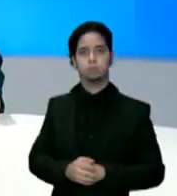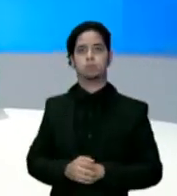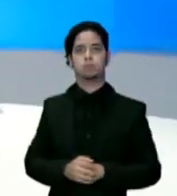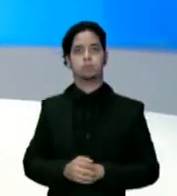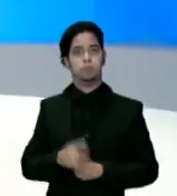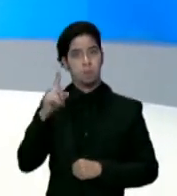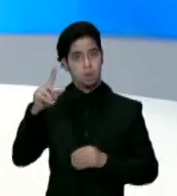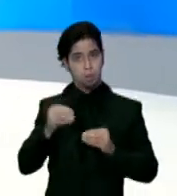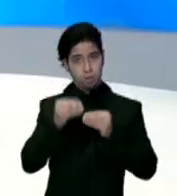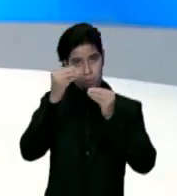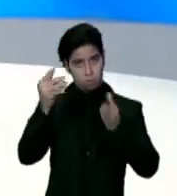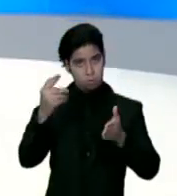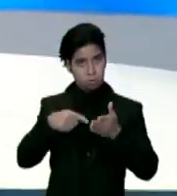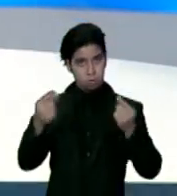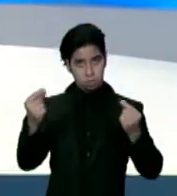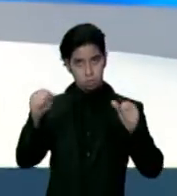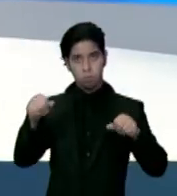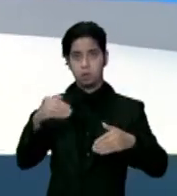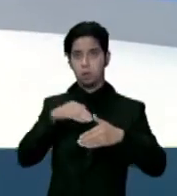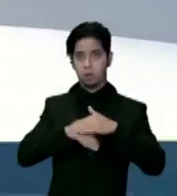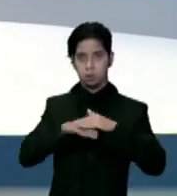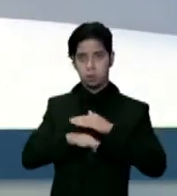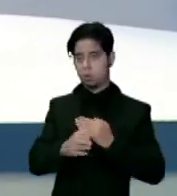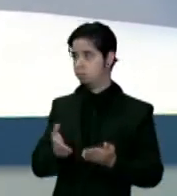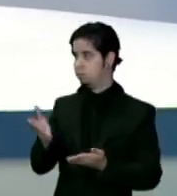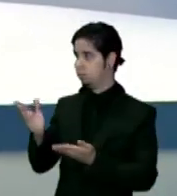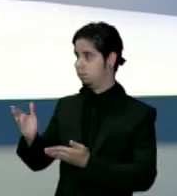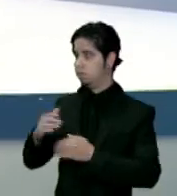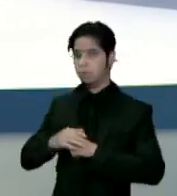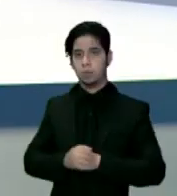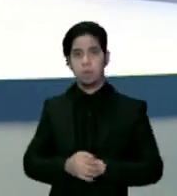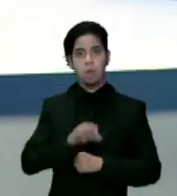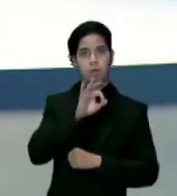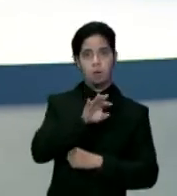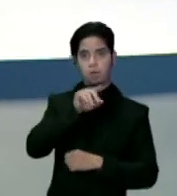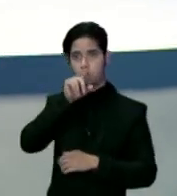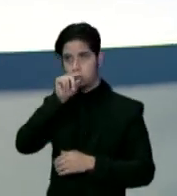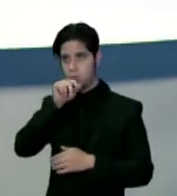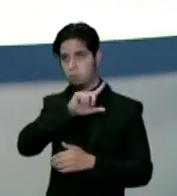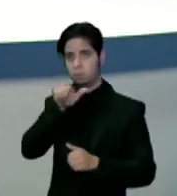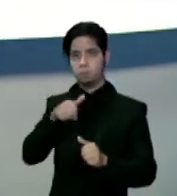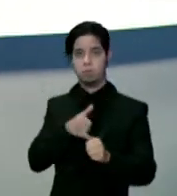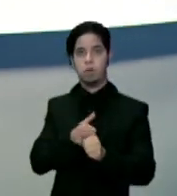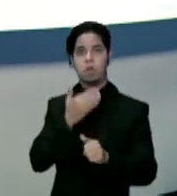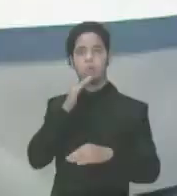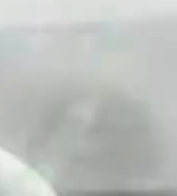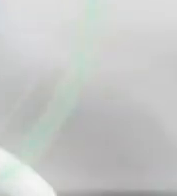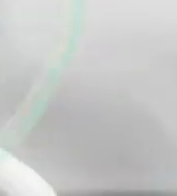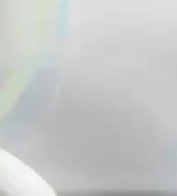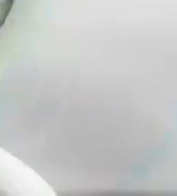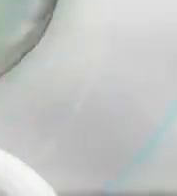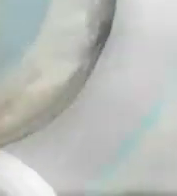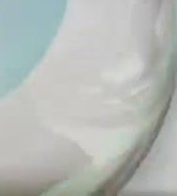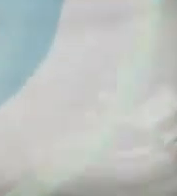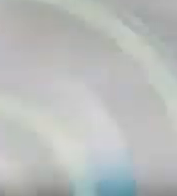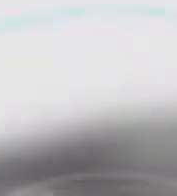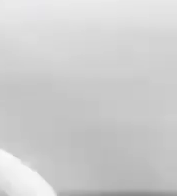otras noticias, visite nuestra página noticias247.pr y síganos en nuestras redes en Facebook y Twitter. Buenas noches.